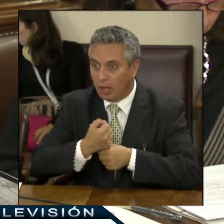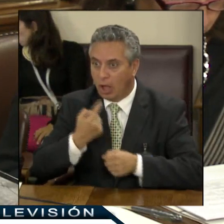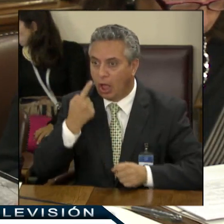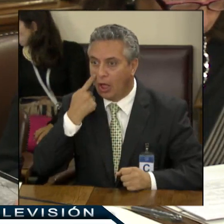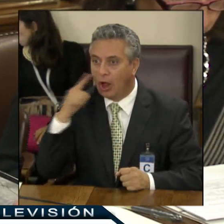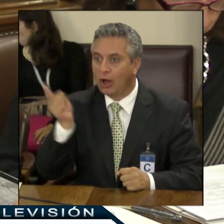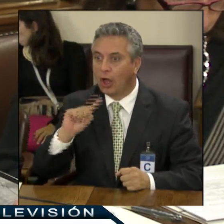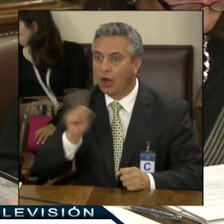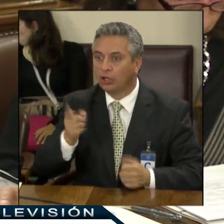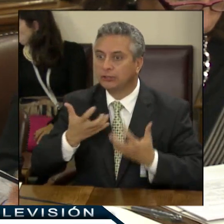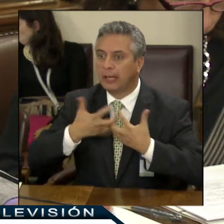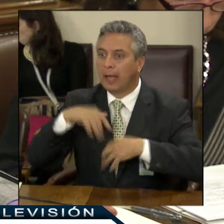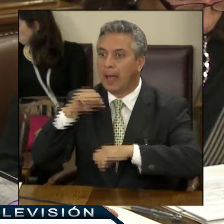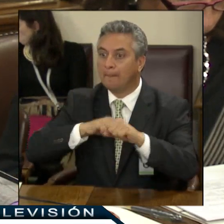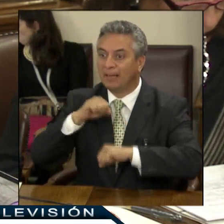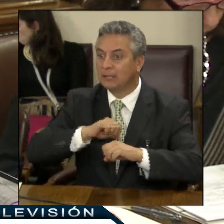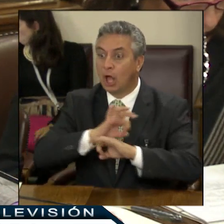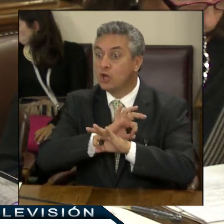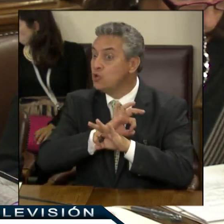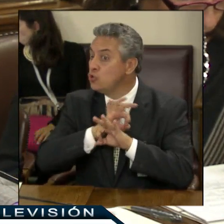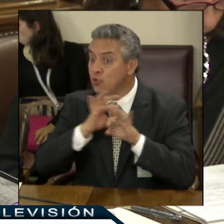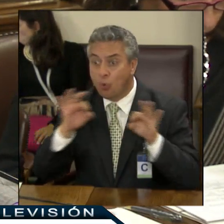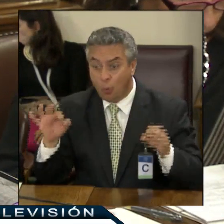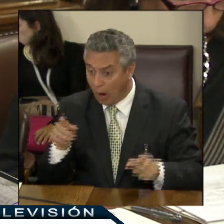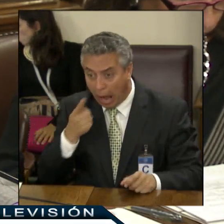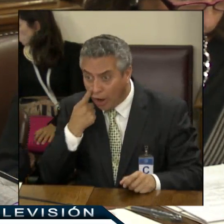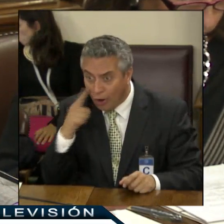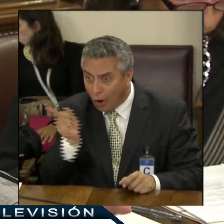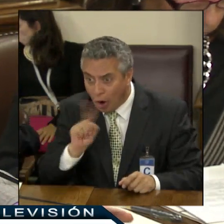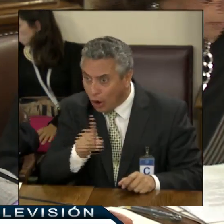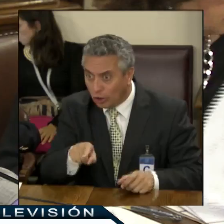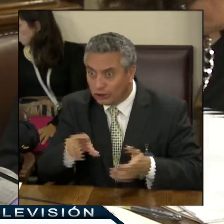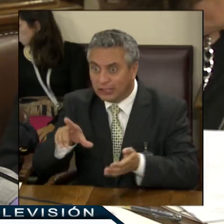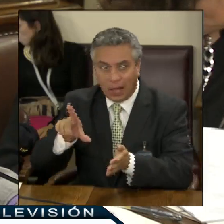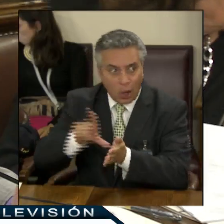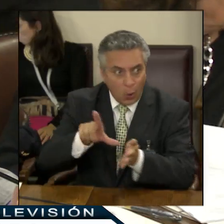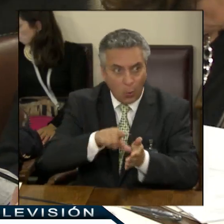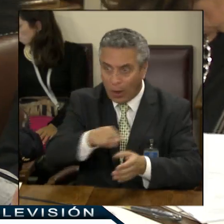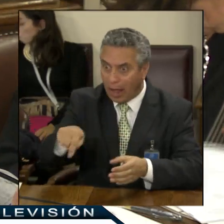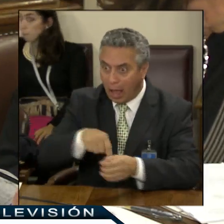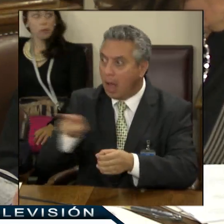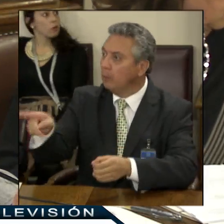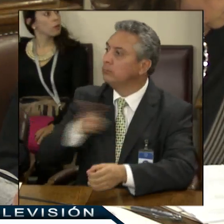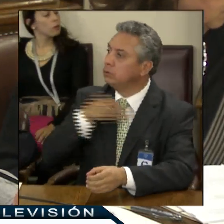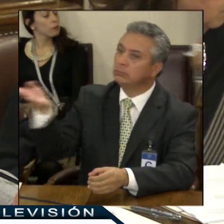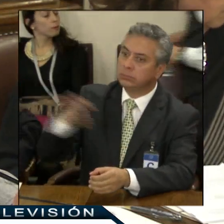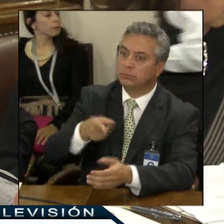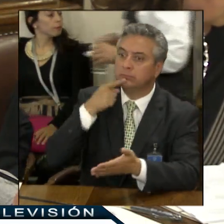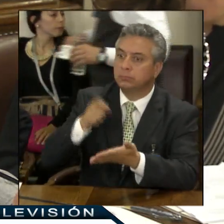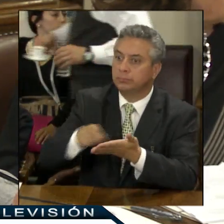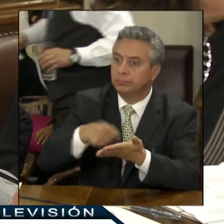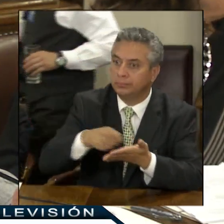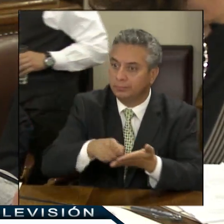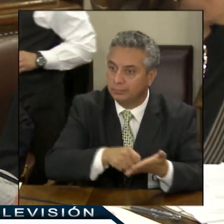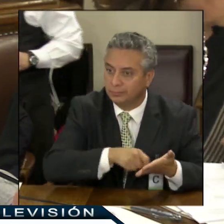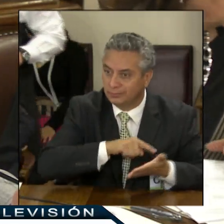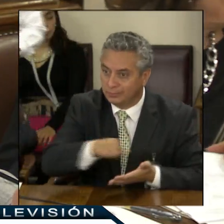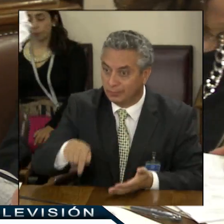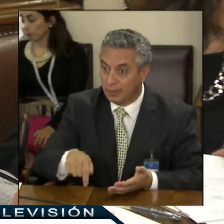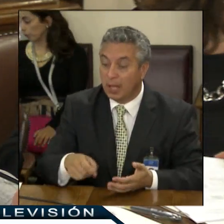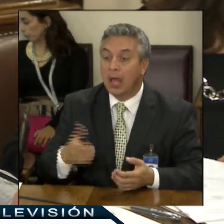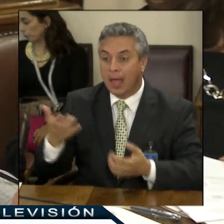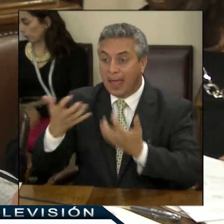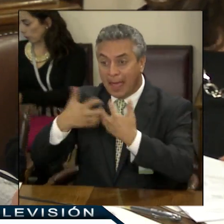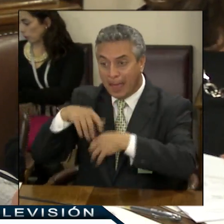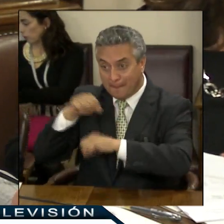se adjudican a empresas que nunca han estado presentes en esos territorios y en los casos que las empresas que